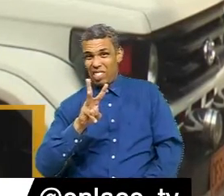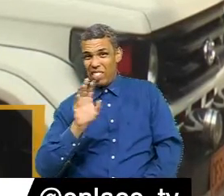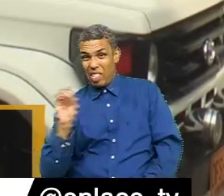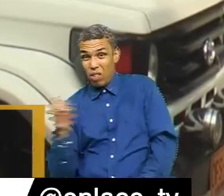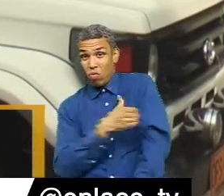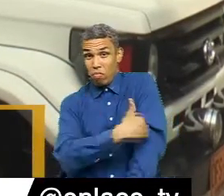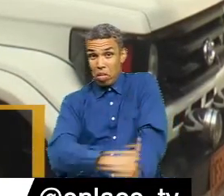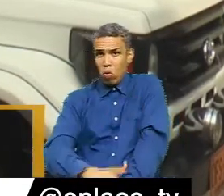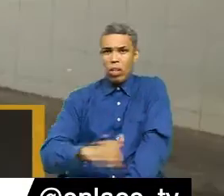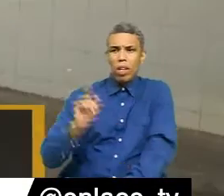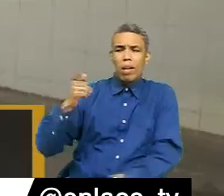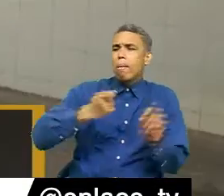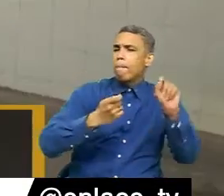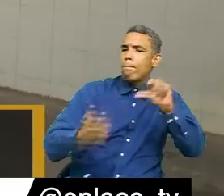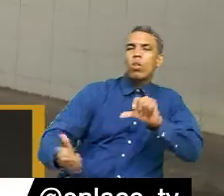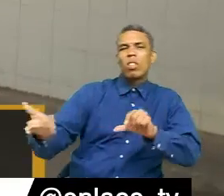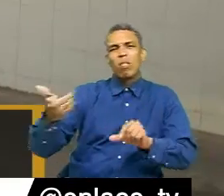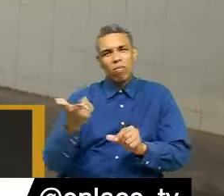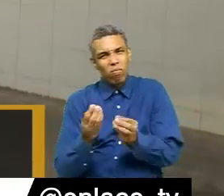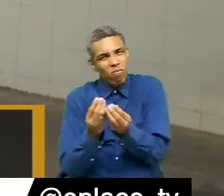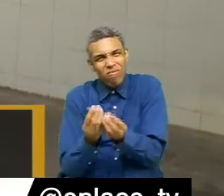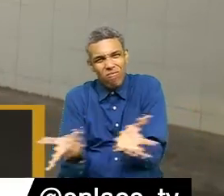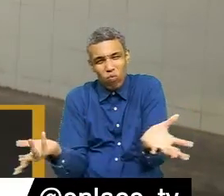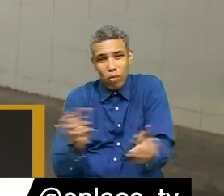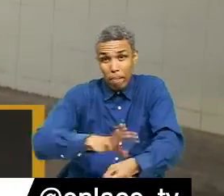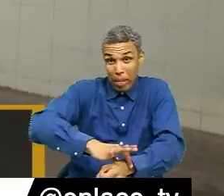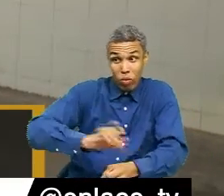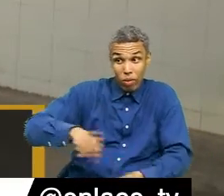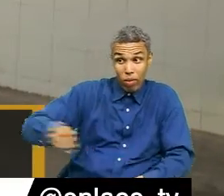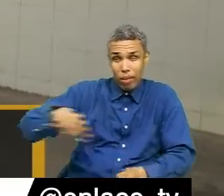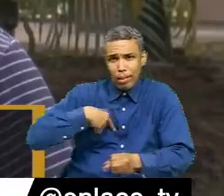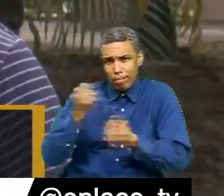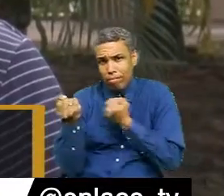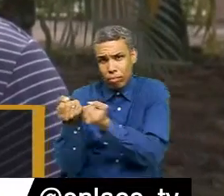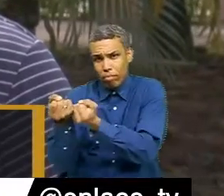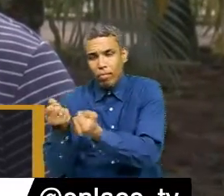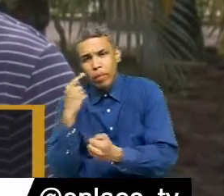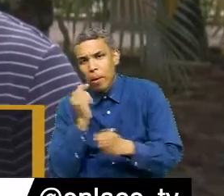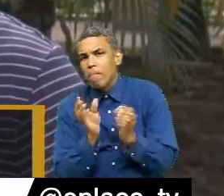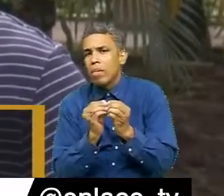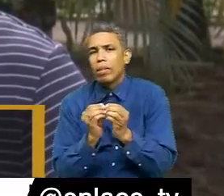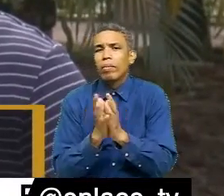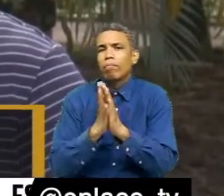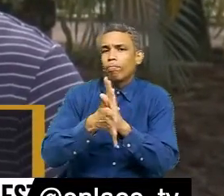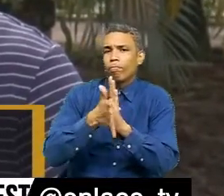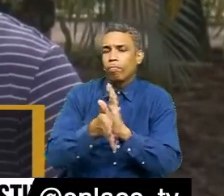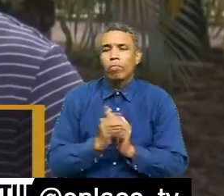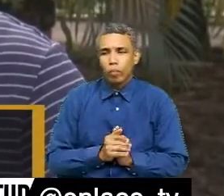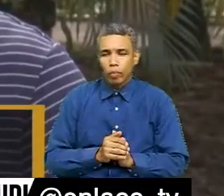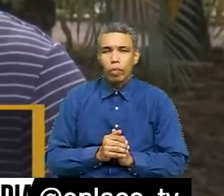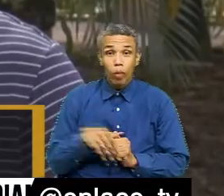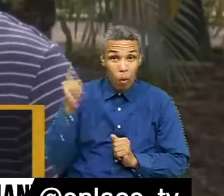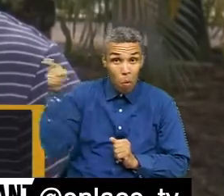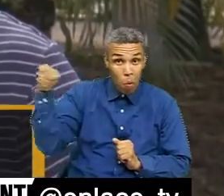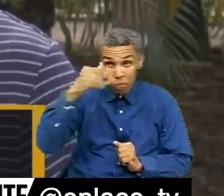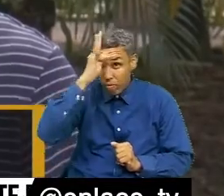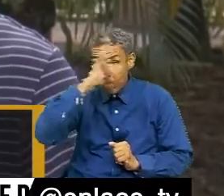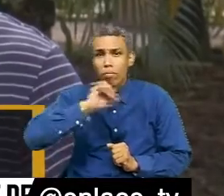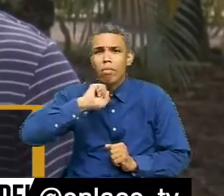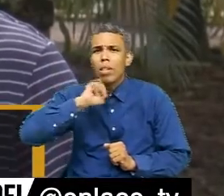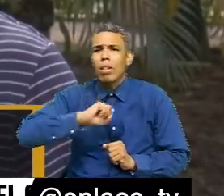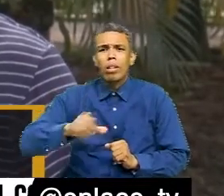biomédicos para este hospital. Sobre la importancia de la aprobación de esta iniciativa ha hablado el corporado. Y fueron aprobados unos equipos que el hospital